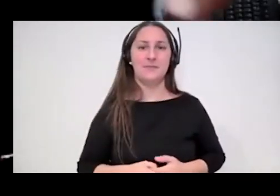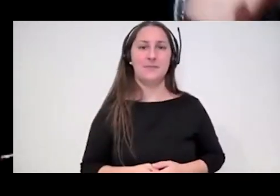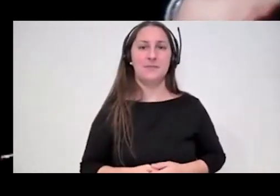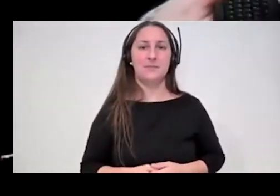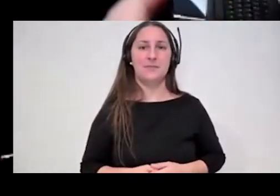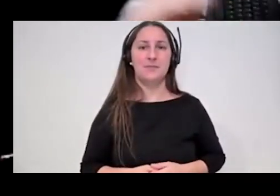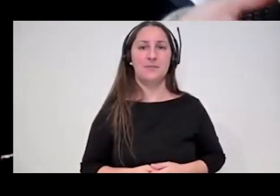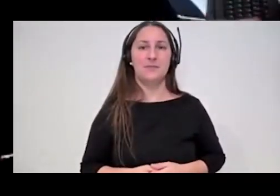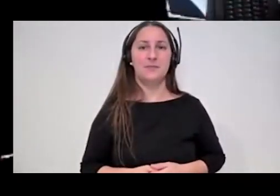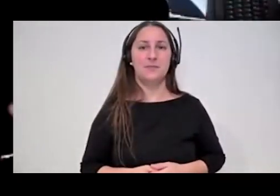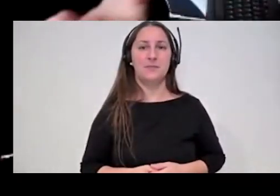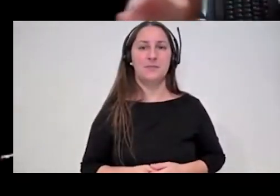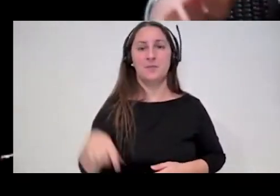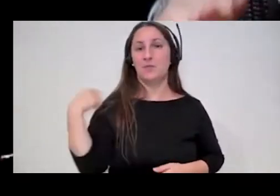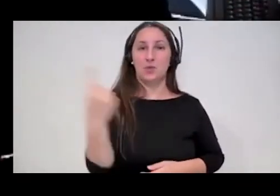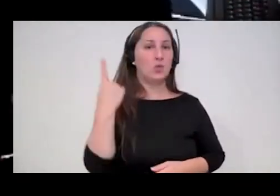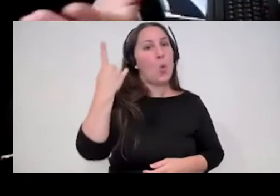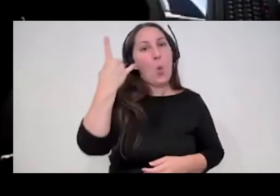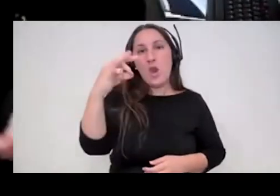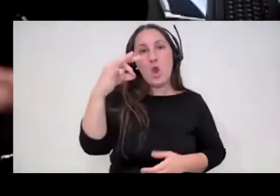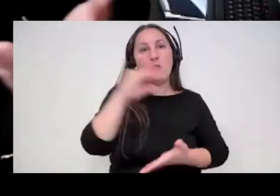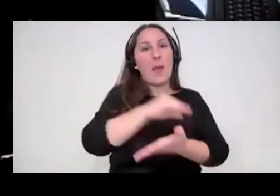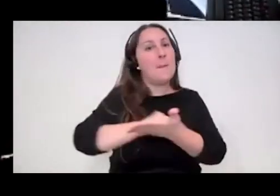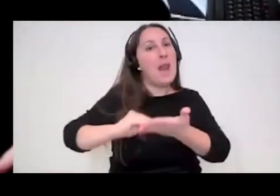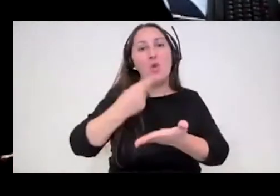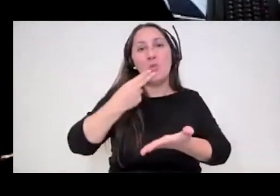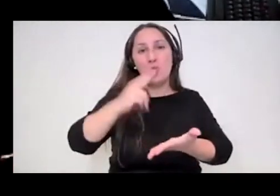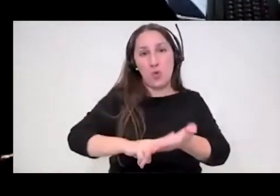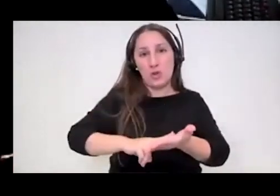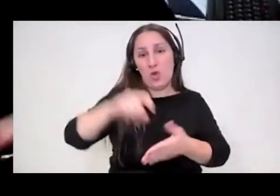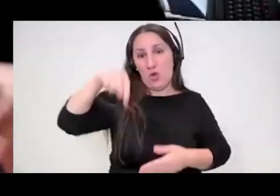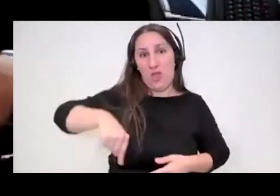pero somos los únicos empleados tributarios nacionales del país.